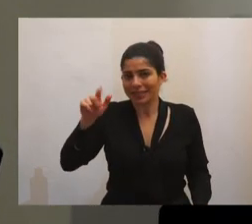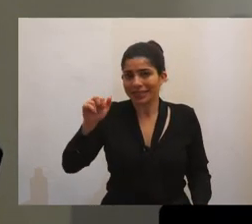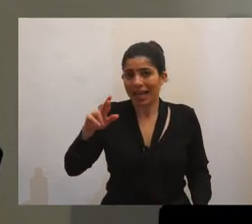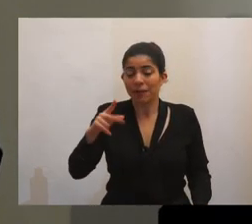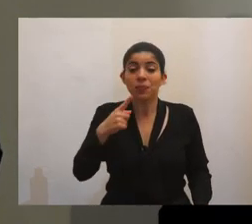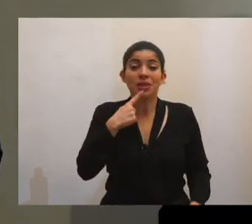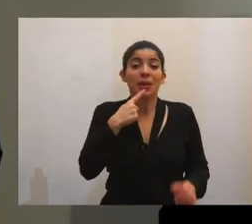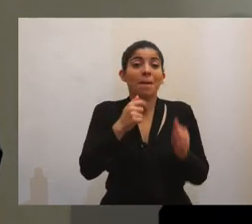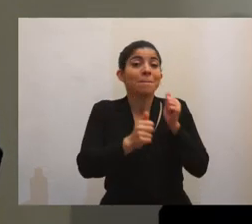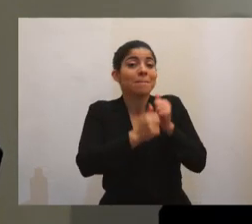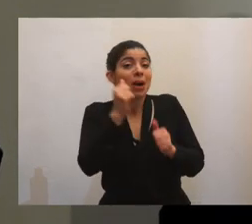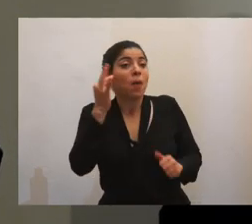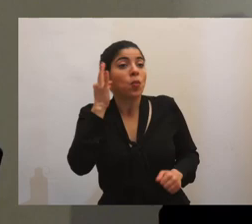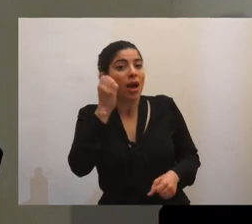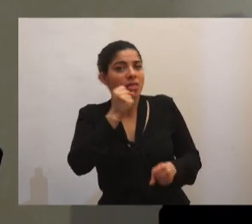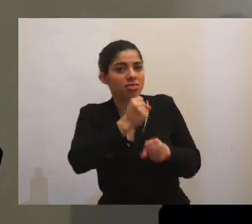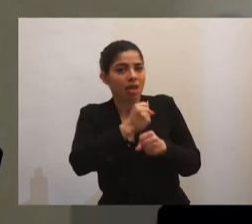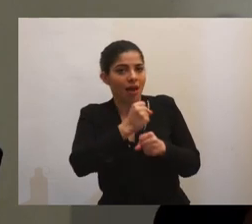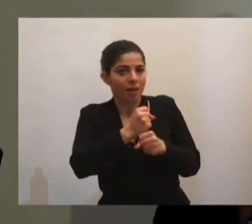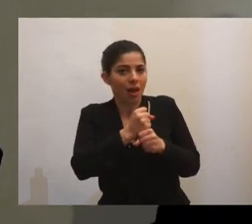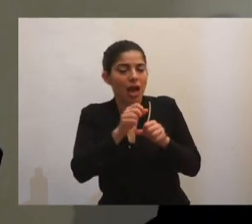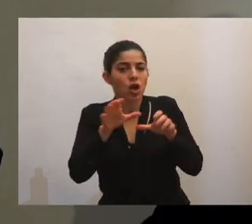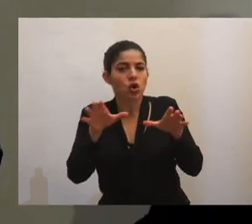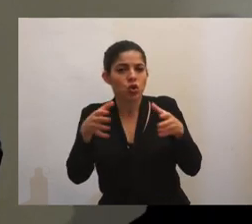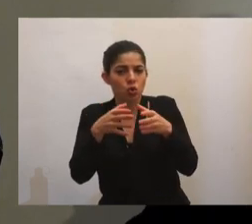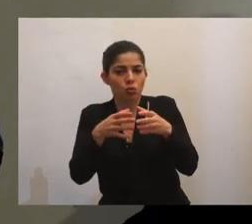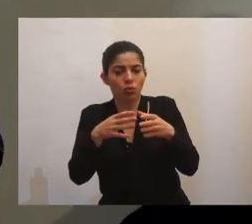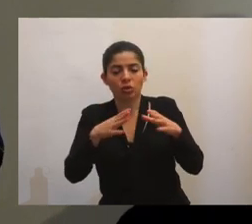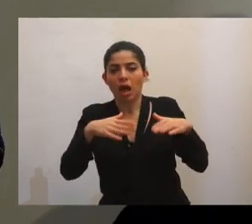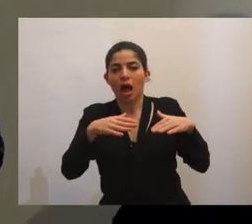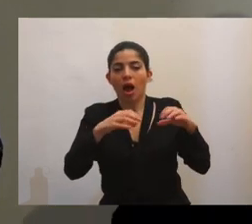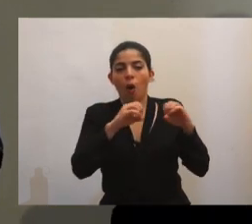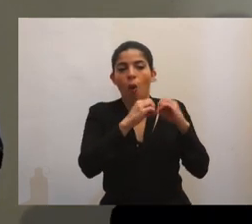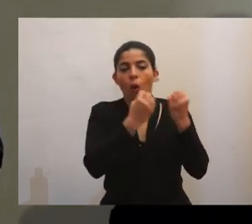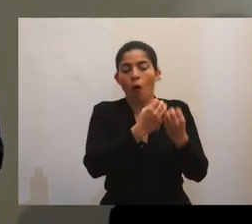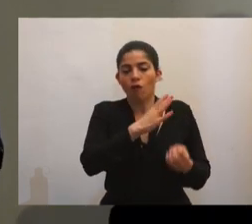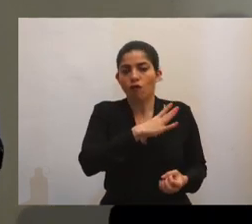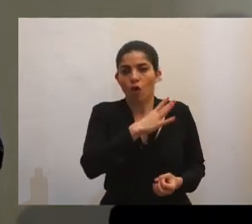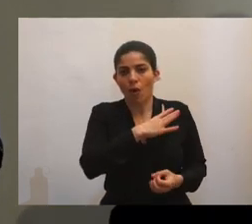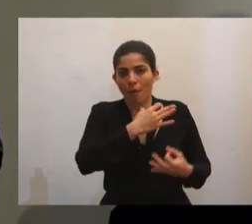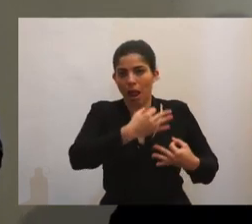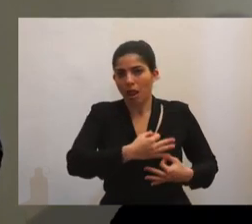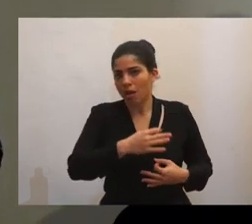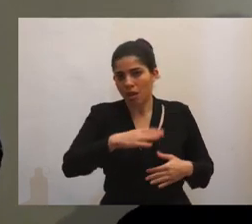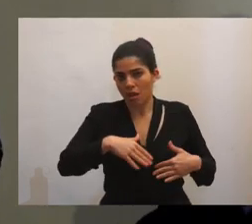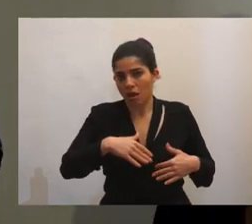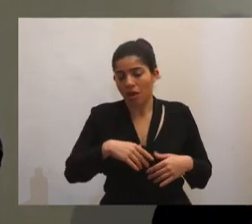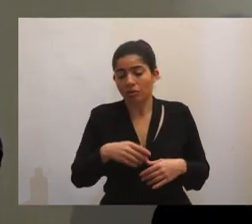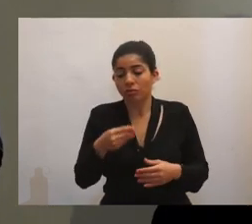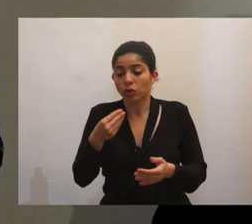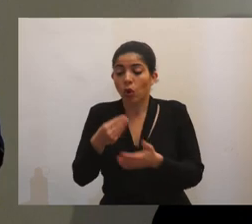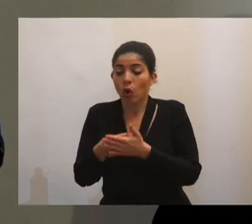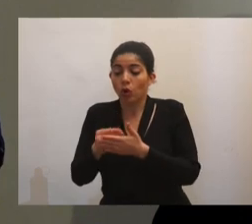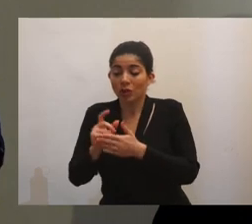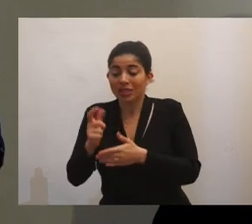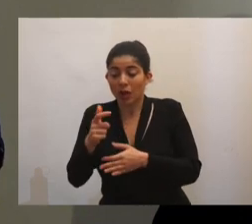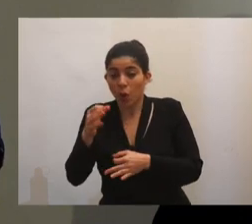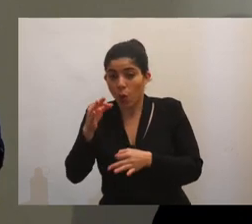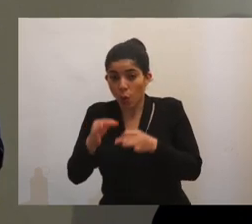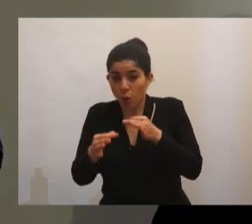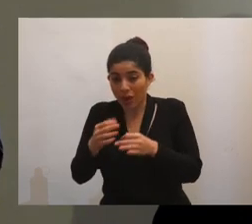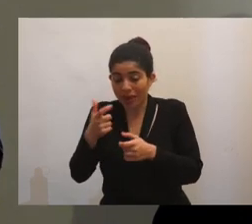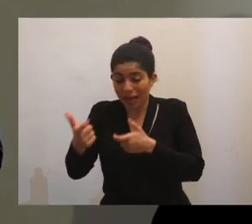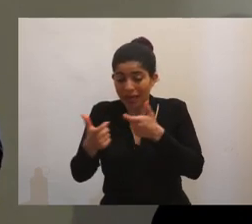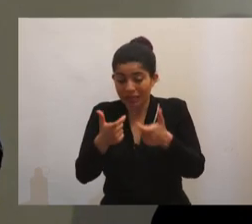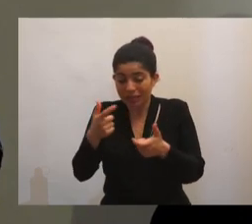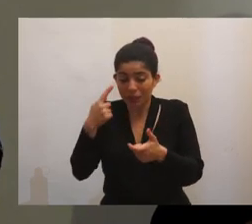La mayoría de las mujeres trabajan en colectivos y no en organizaciones formales por los costos de lograr cédulas jurídicas y su